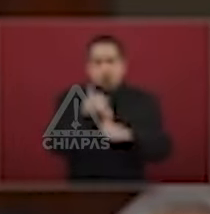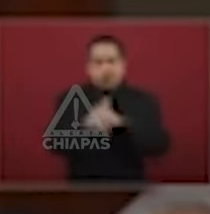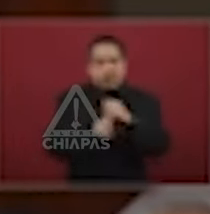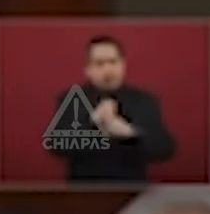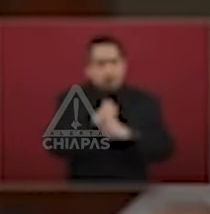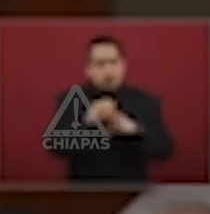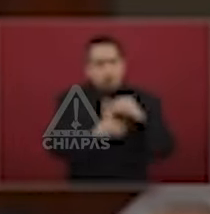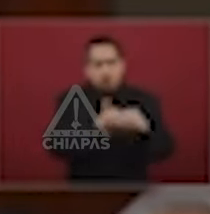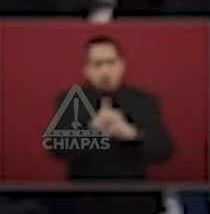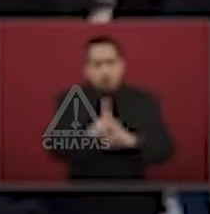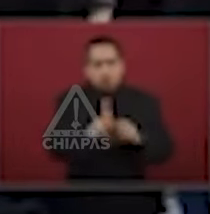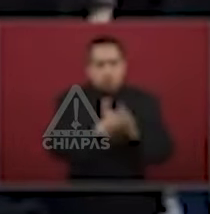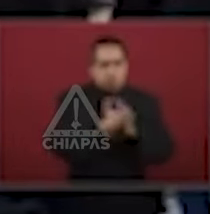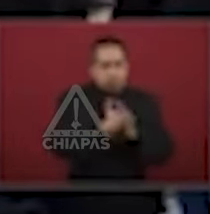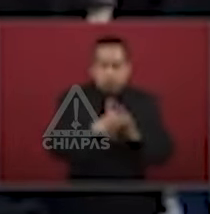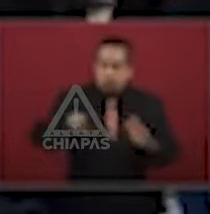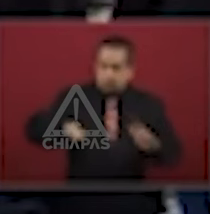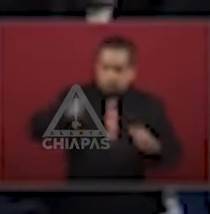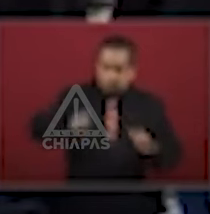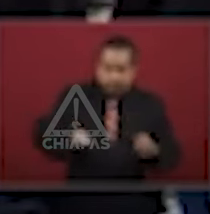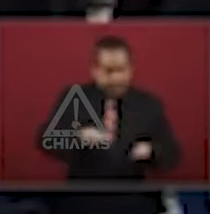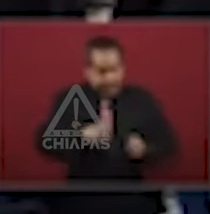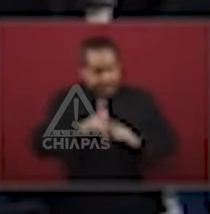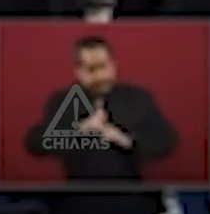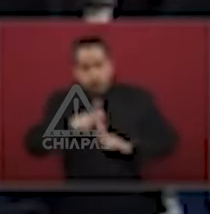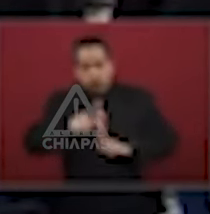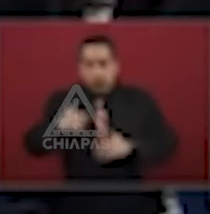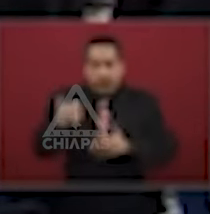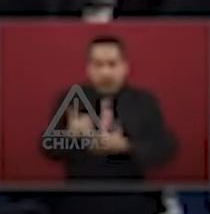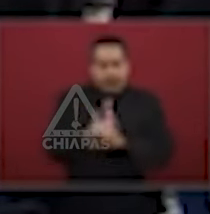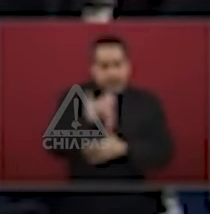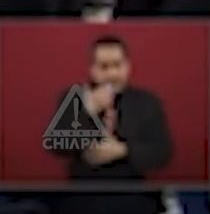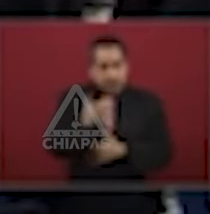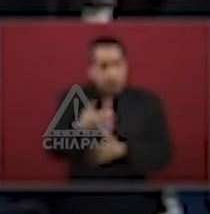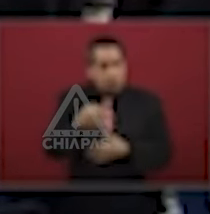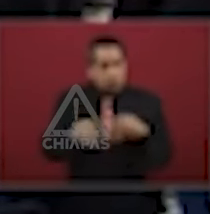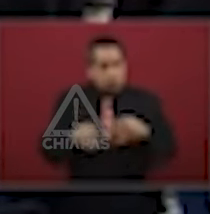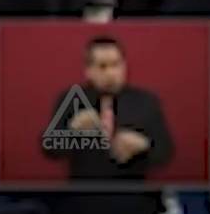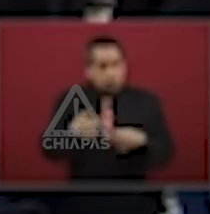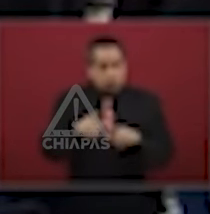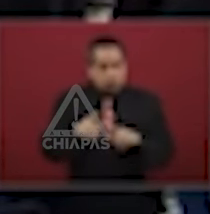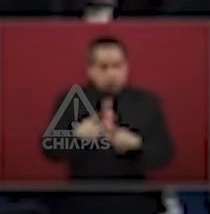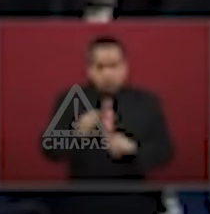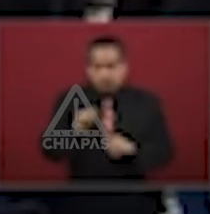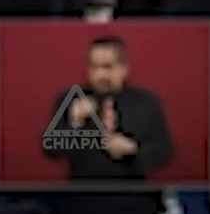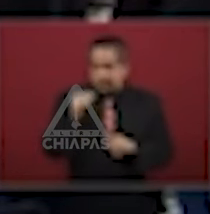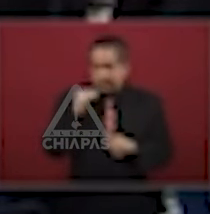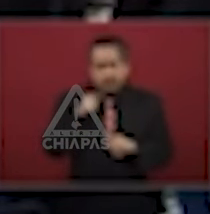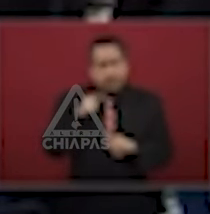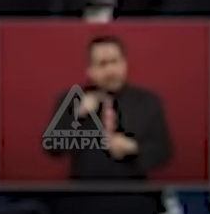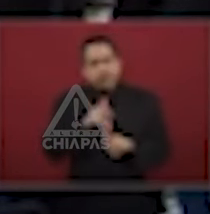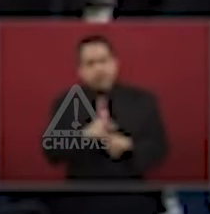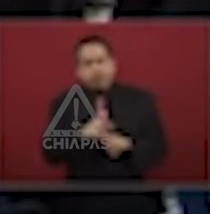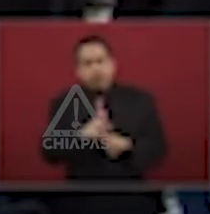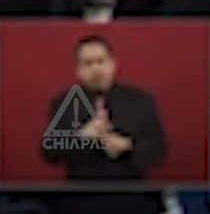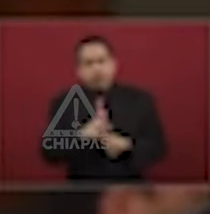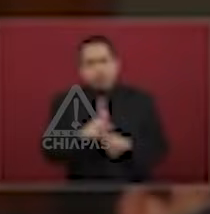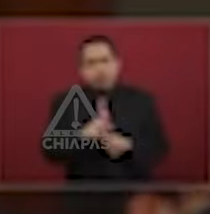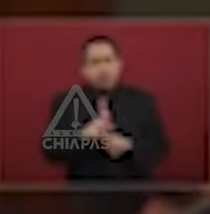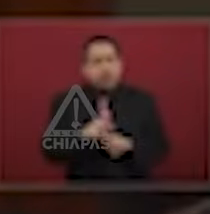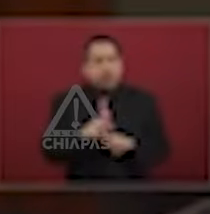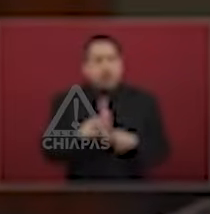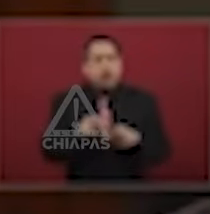él y que salió el auto a mi favor en la junta federal de conciliación sin embargo hace poco se fue lo regresaron el